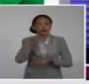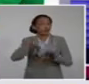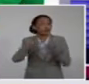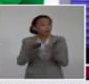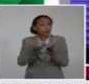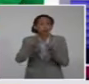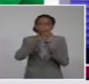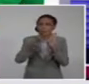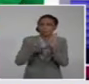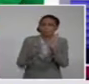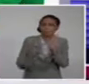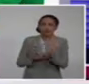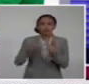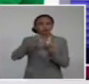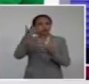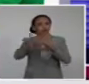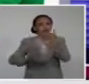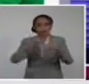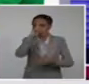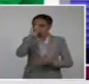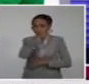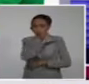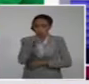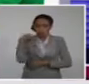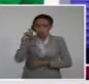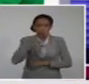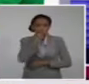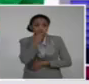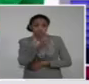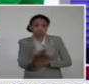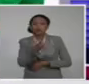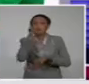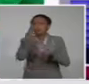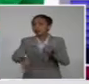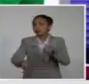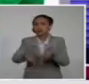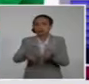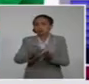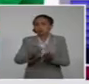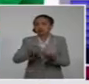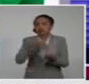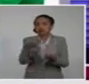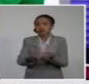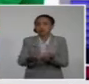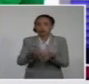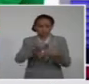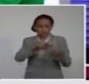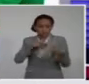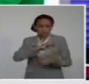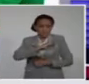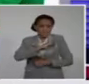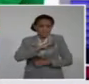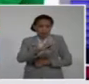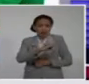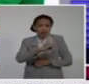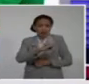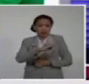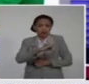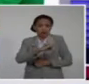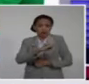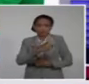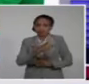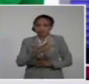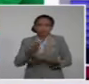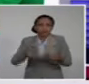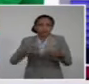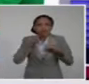de tratamiento, en un momento determinado hace una parada cardíaca en asistolia, de la cual no fue